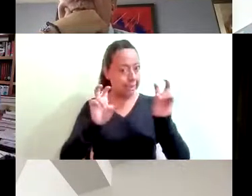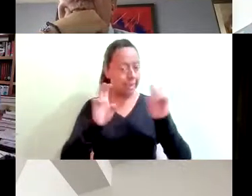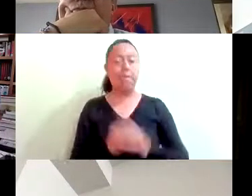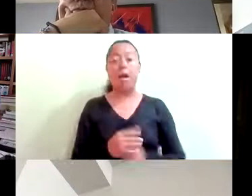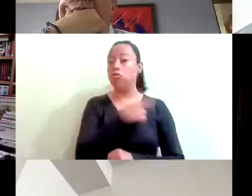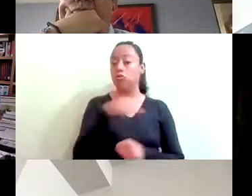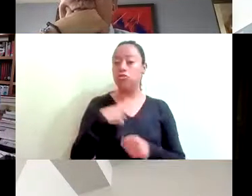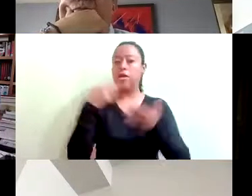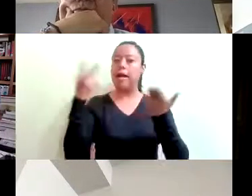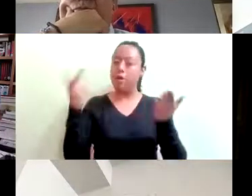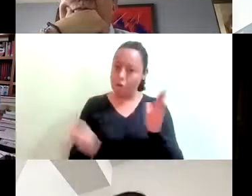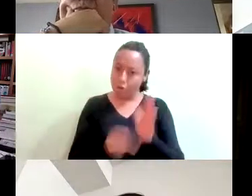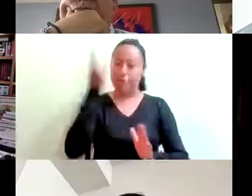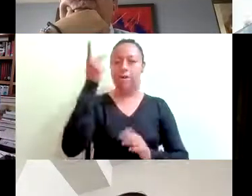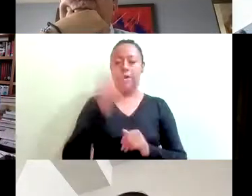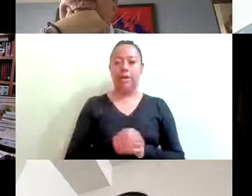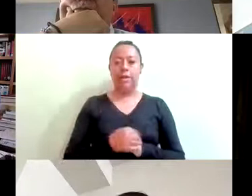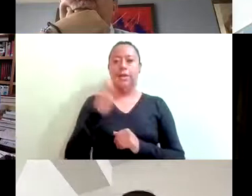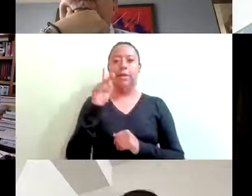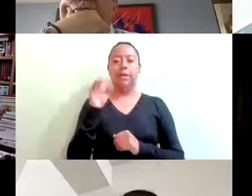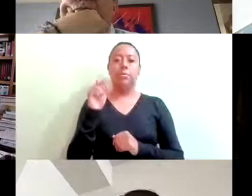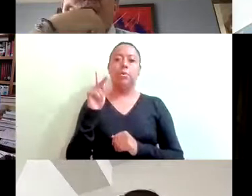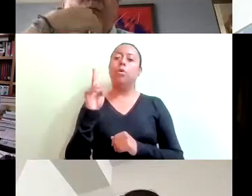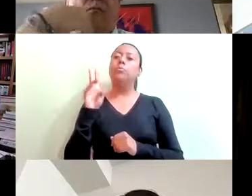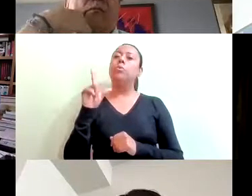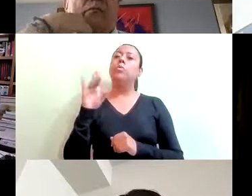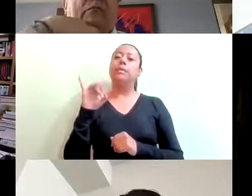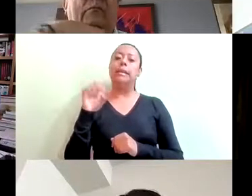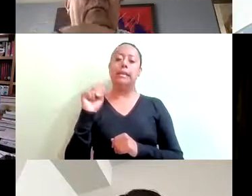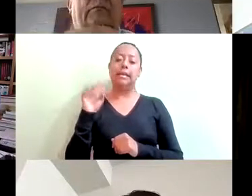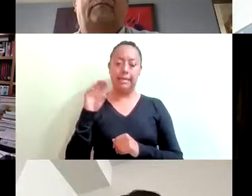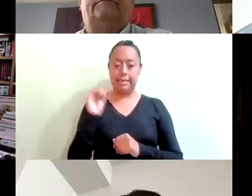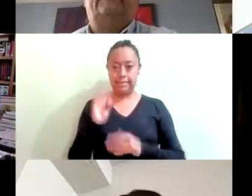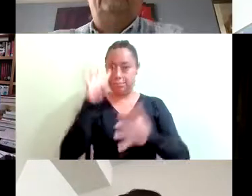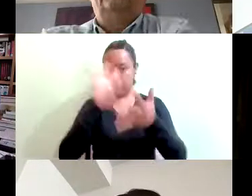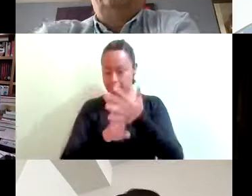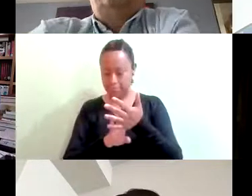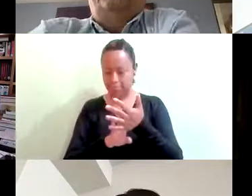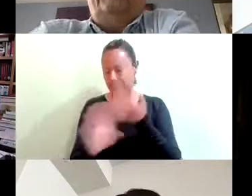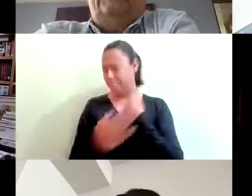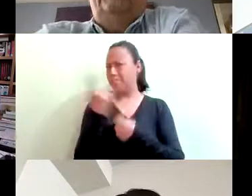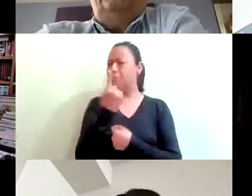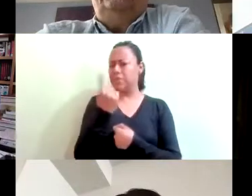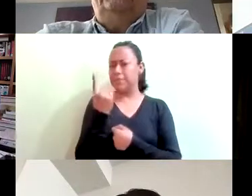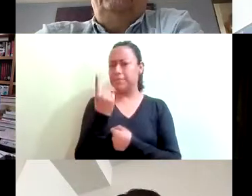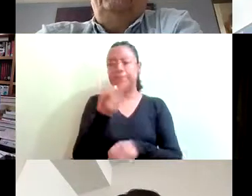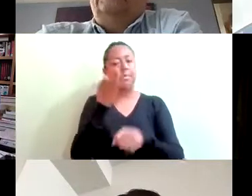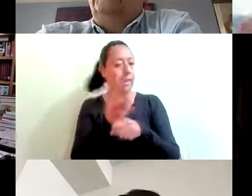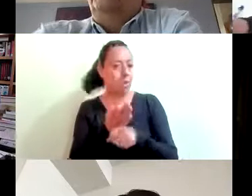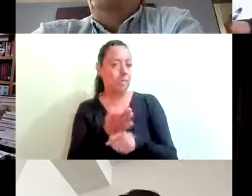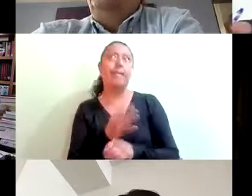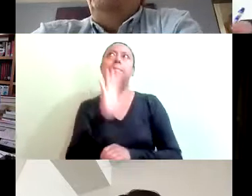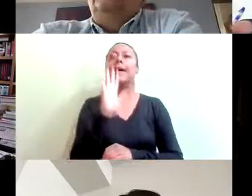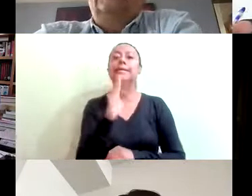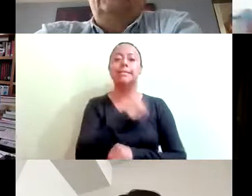otra vez lo que digo que yo es el populismo penal, porque estamos queriendo dar a entender a la sociedad que